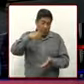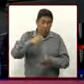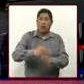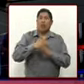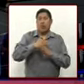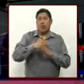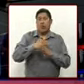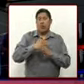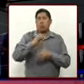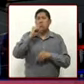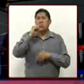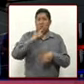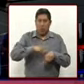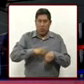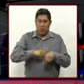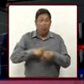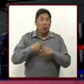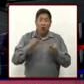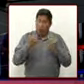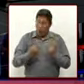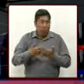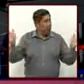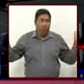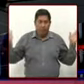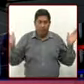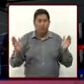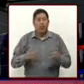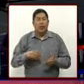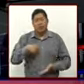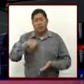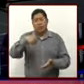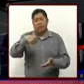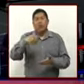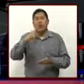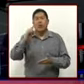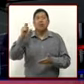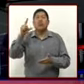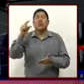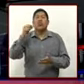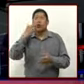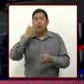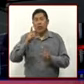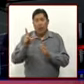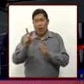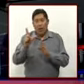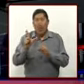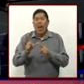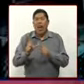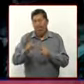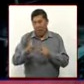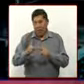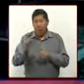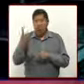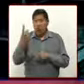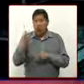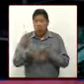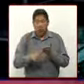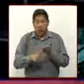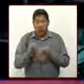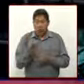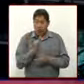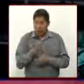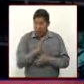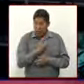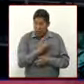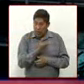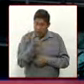ciudadano al mes 120 litros puede cargar en cualquier estación de servicio y solo se tiene que registrar carnet de identidad, nombre, suficiente.